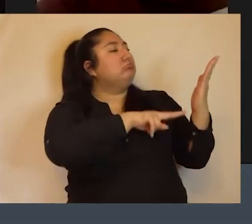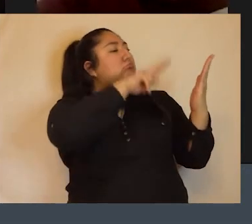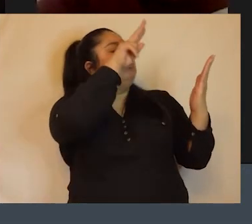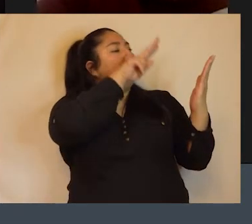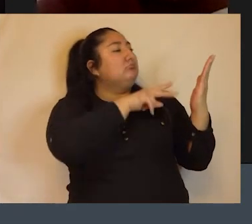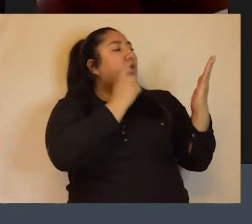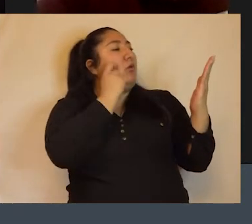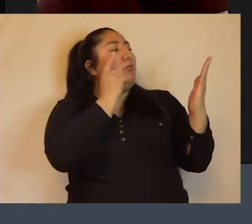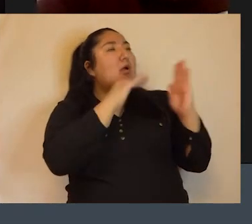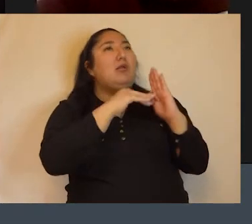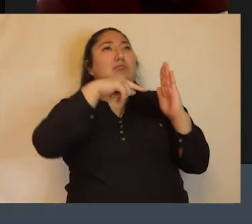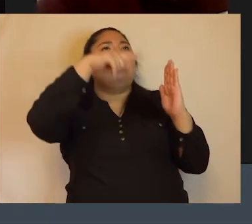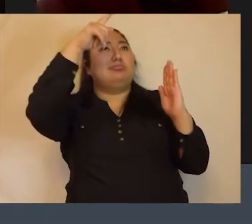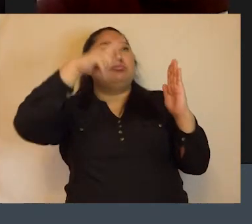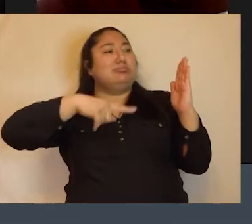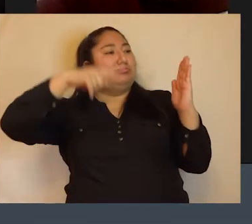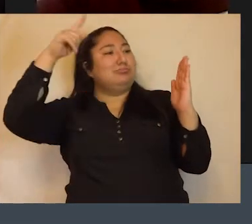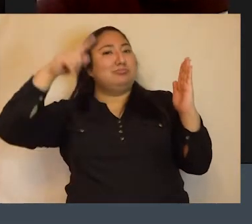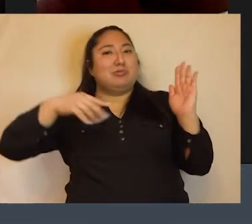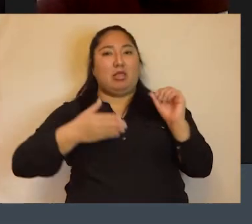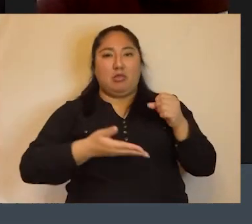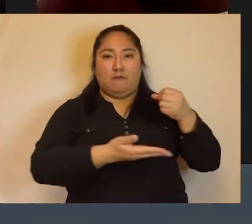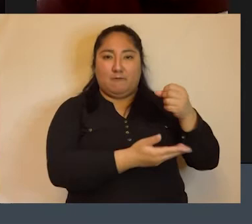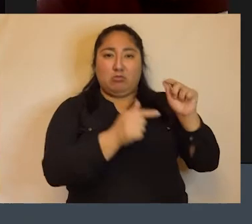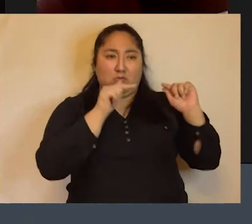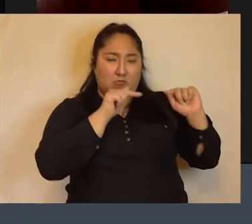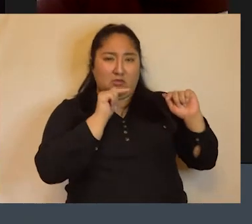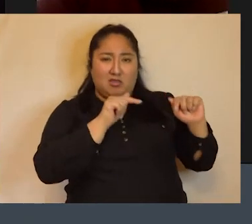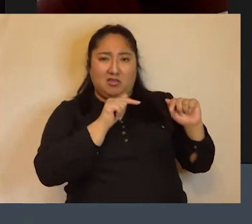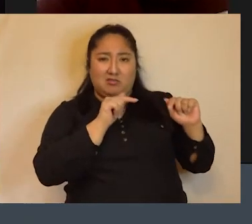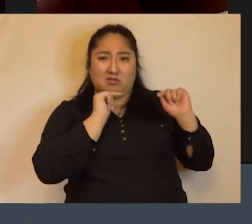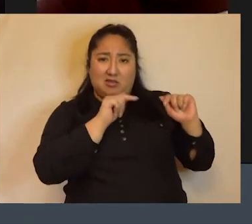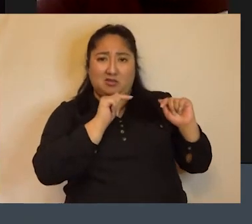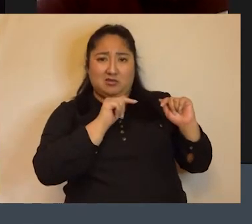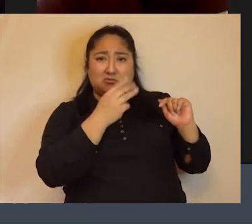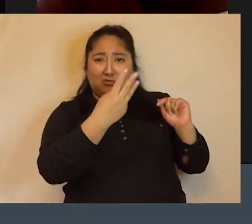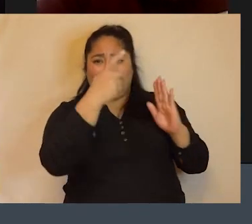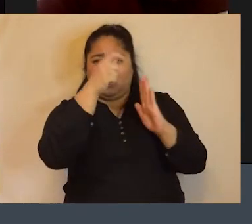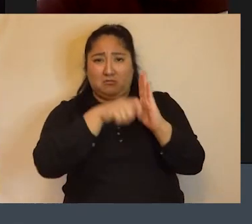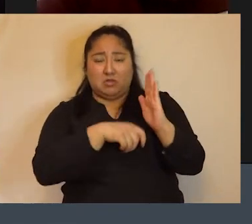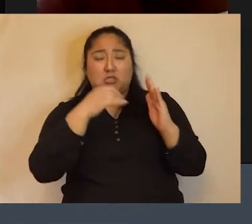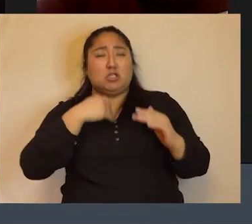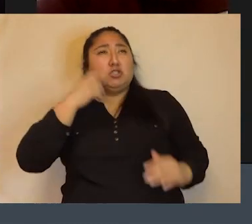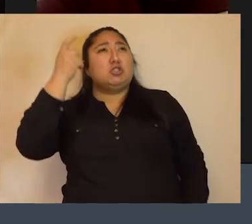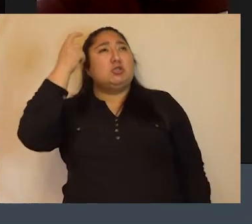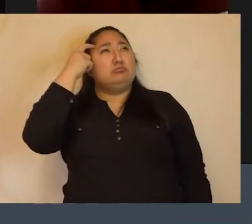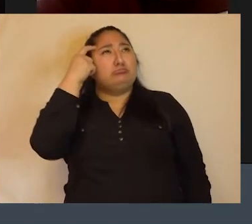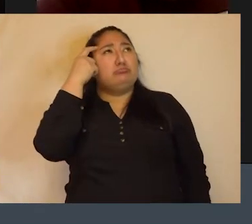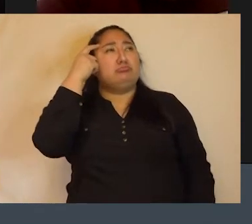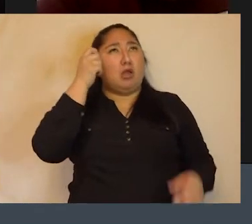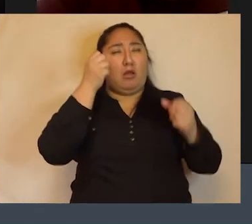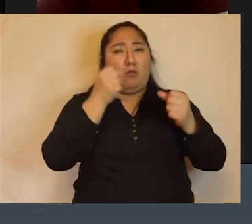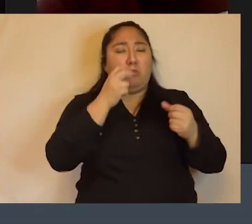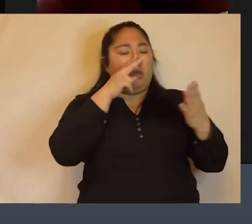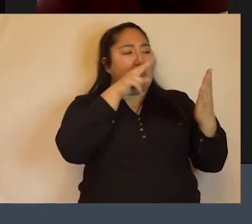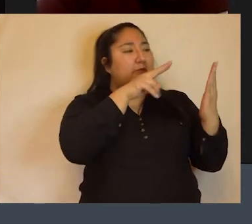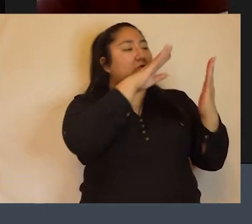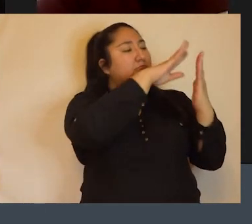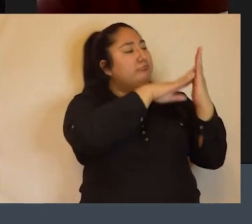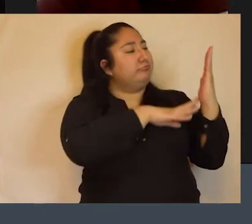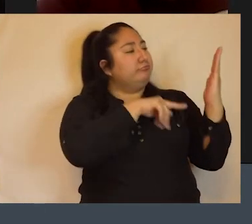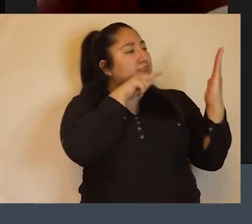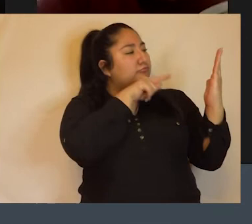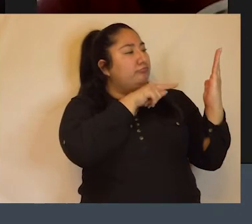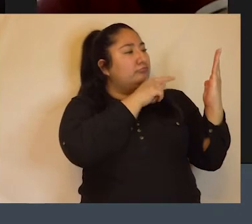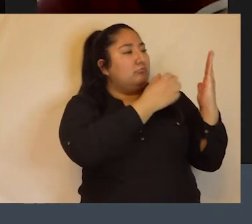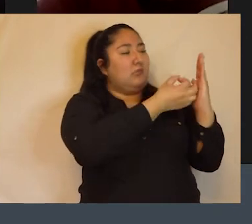viendo cuál es la evolución que van teniendo nuestros fondos. Y incluso ahí, en esos periodos de 3 meses, yo puedo tener un trimestre en el cual me